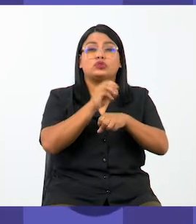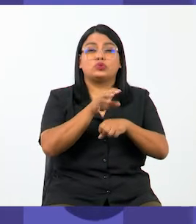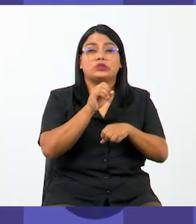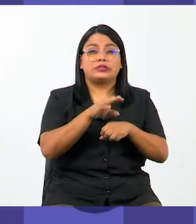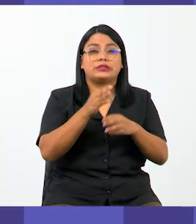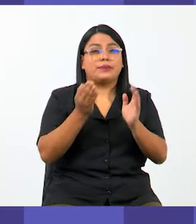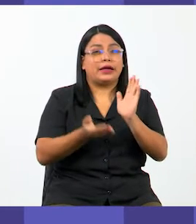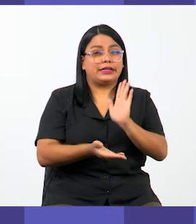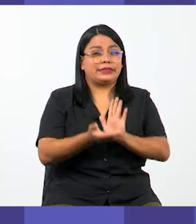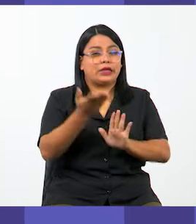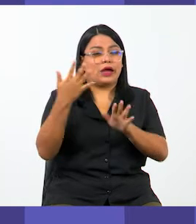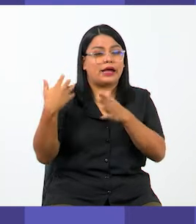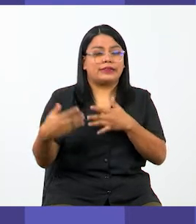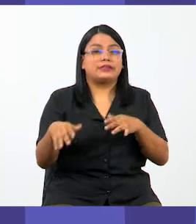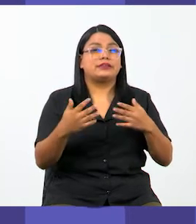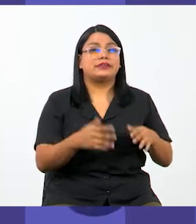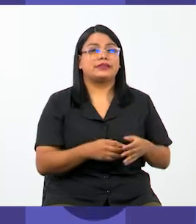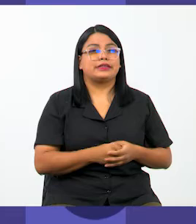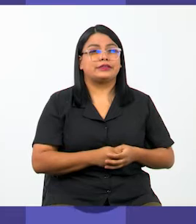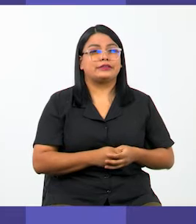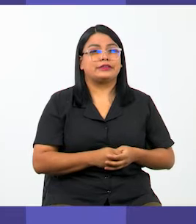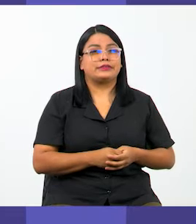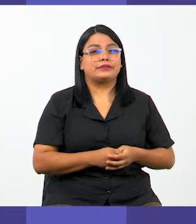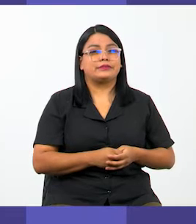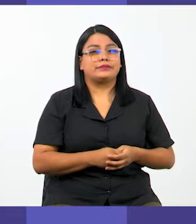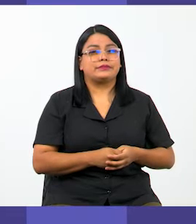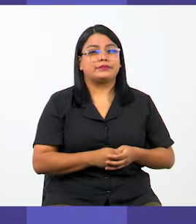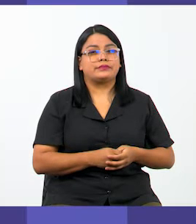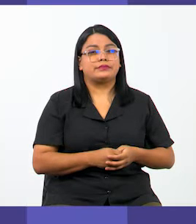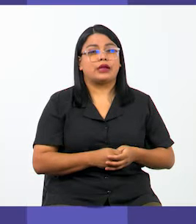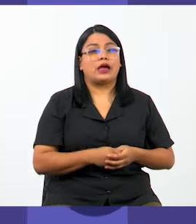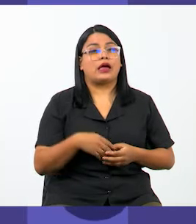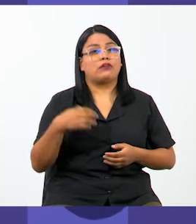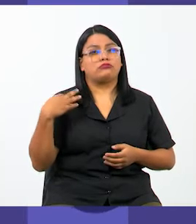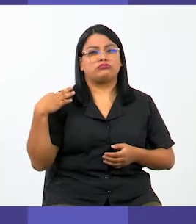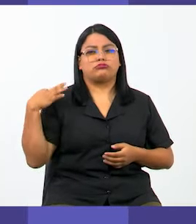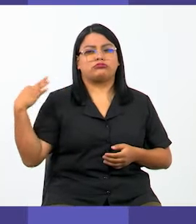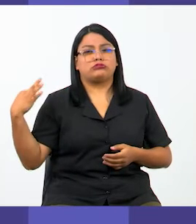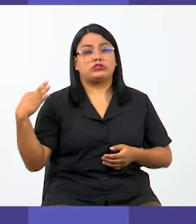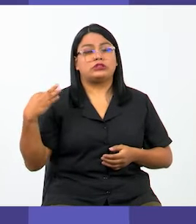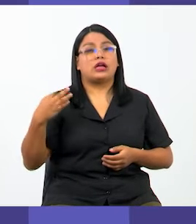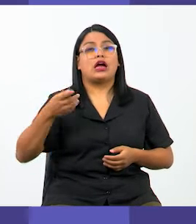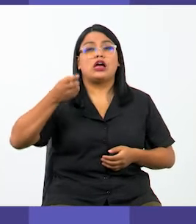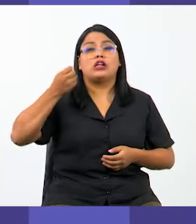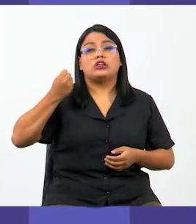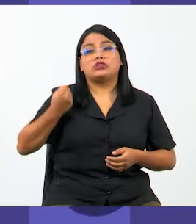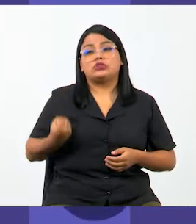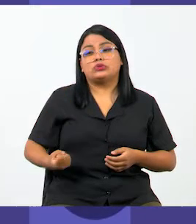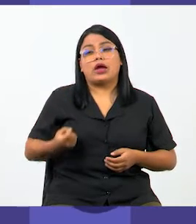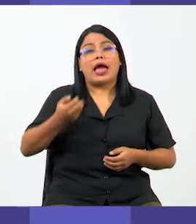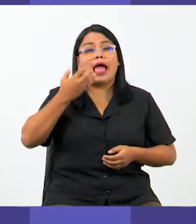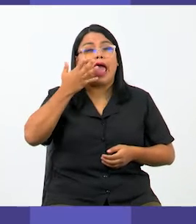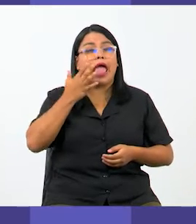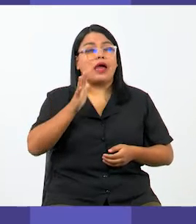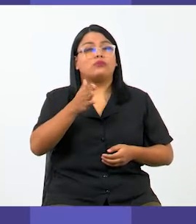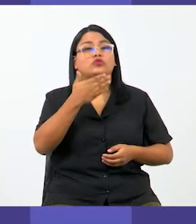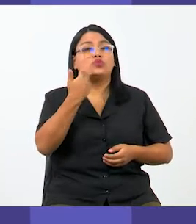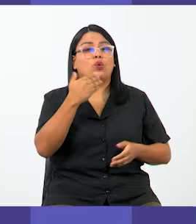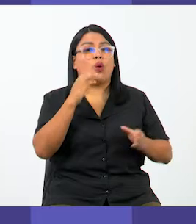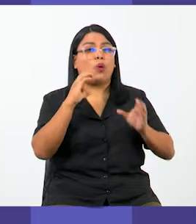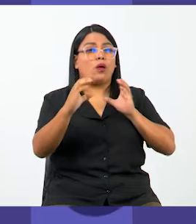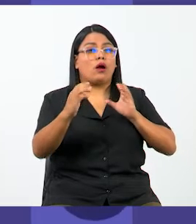actividades. Invite al estudiantado a brindar ejemplos de otras situaciones comunicativas y que identifiquen sus